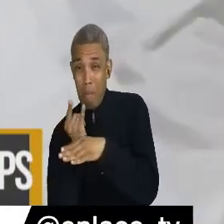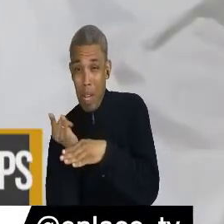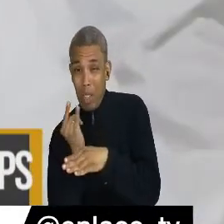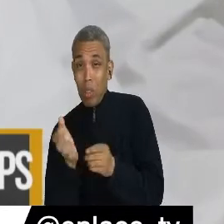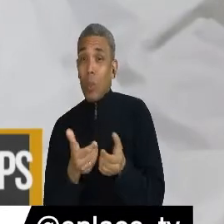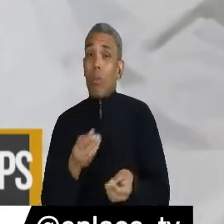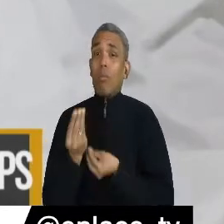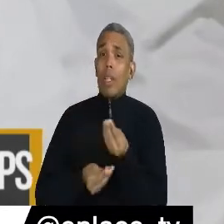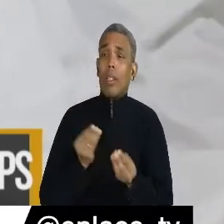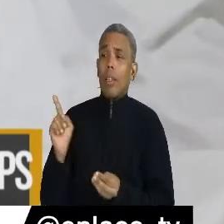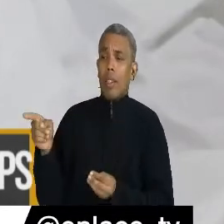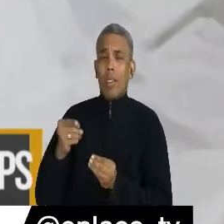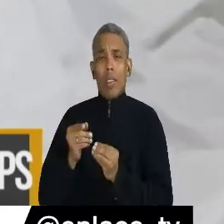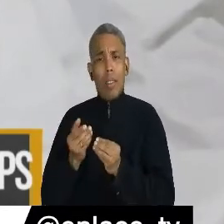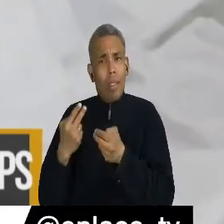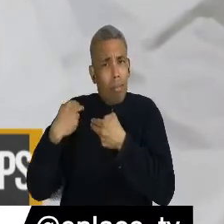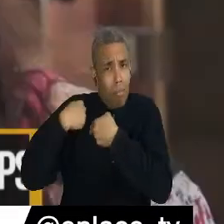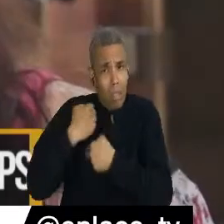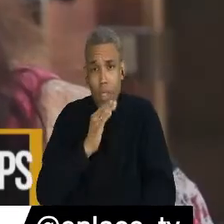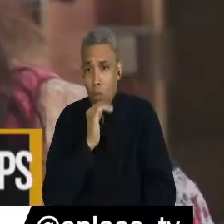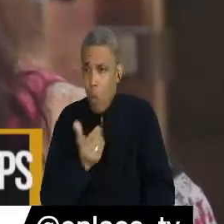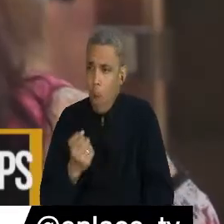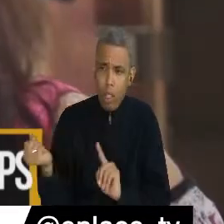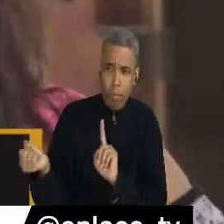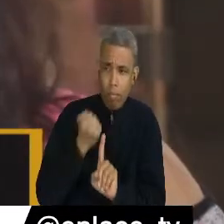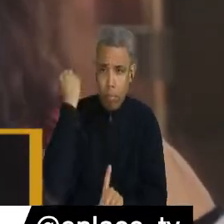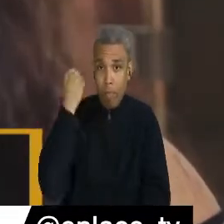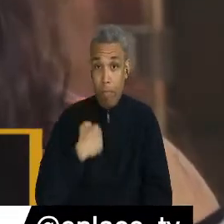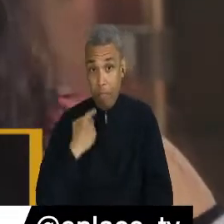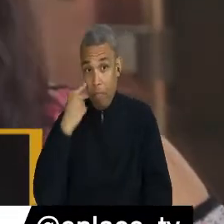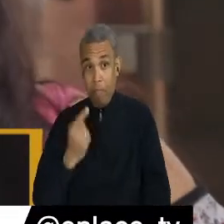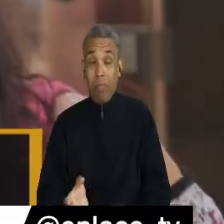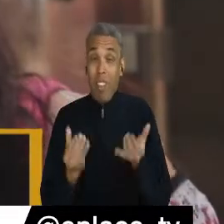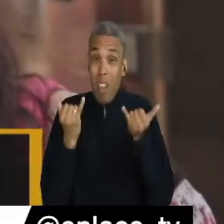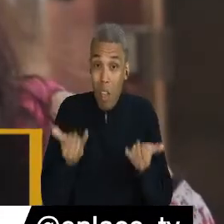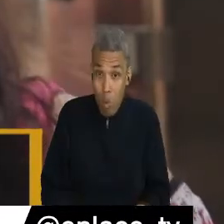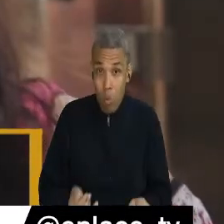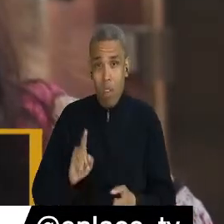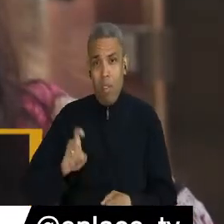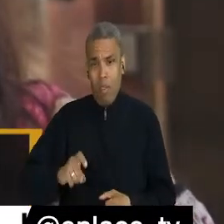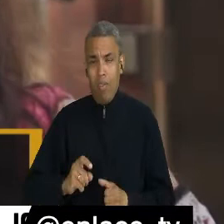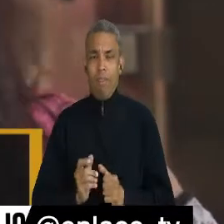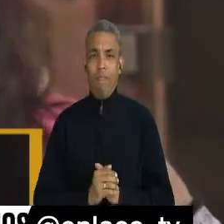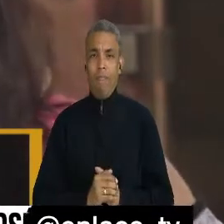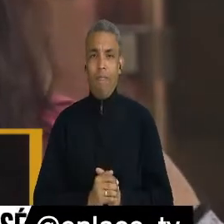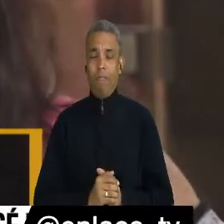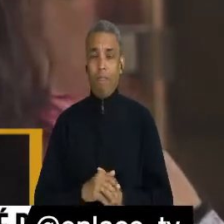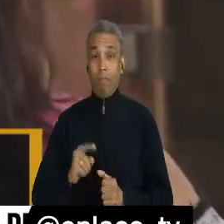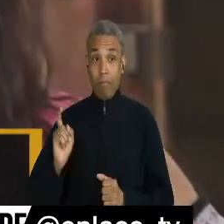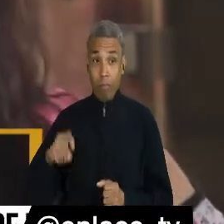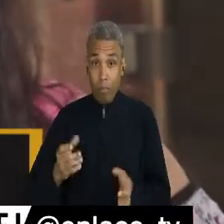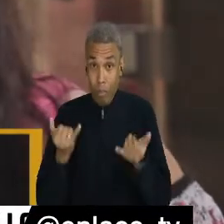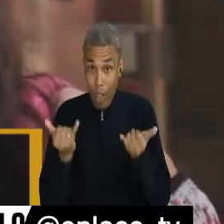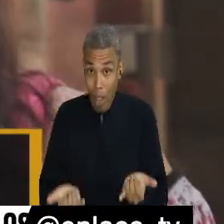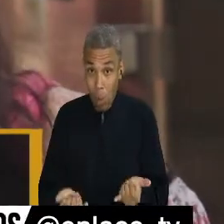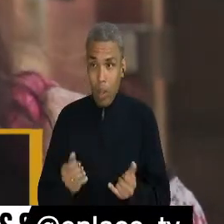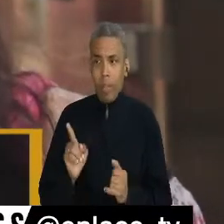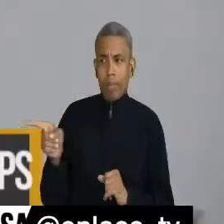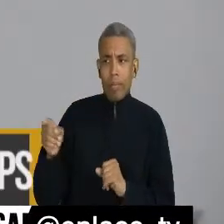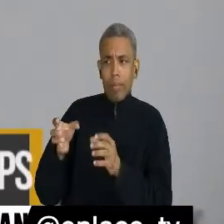EPS asuman su responsabilidad. En ese momento necesitamos que nos den, que la EPS